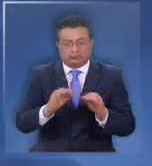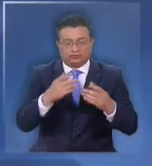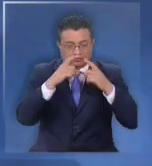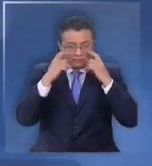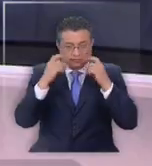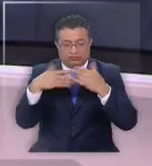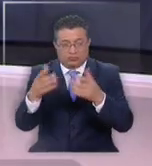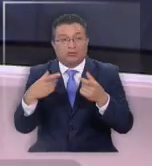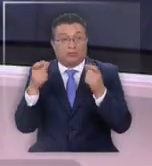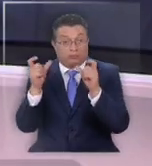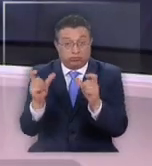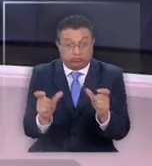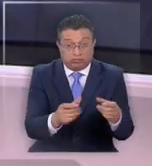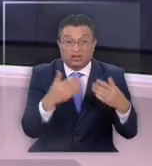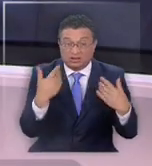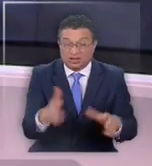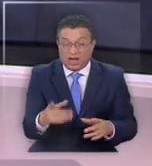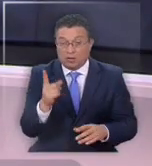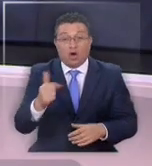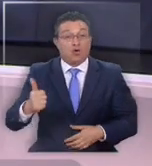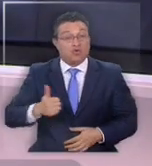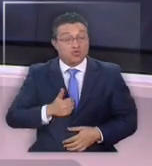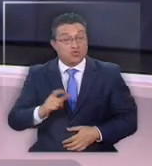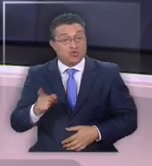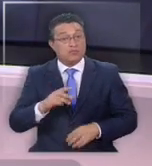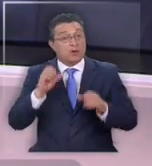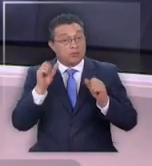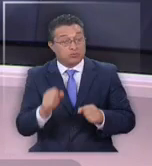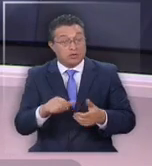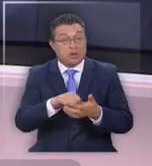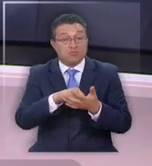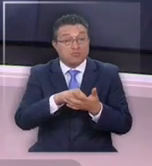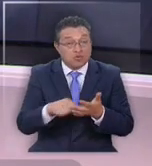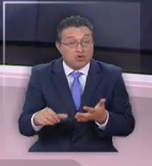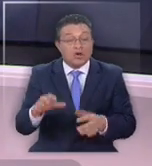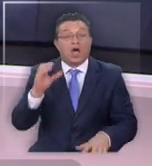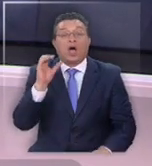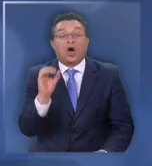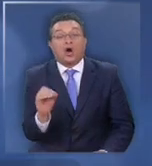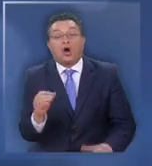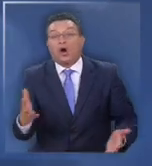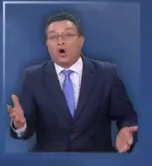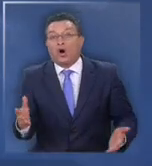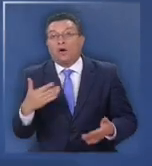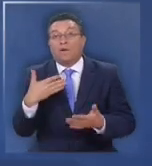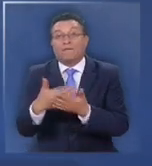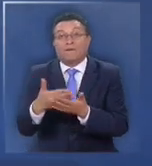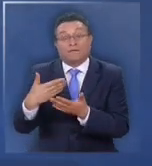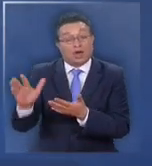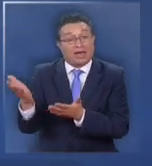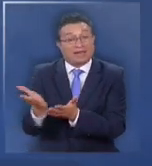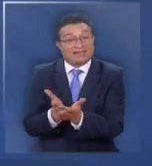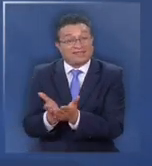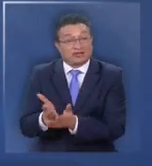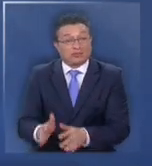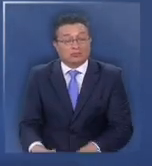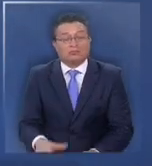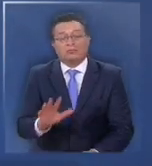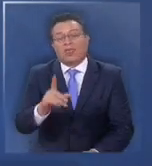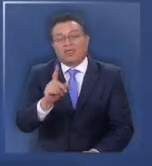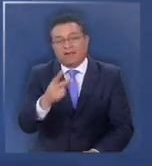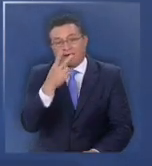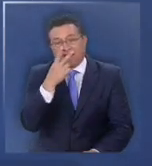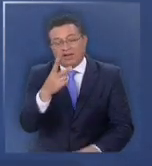en esta materia están fiscalizando y me presenté lo cumplo puedo eventualmente tener alguna multa o ser sacado del servicio hay que ver cuáles son los